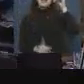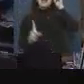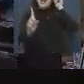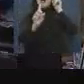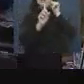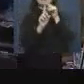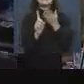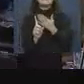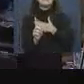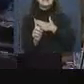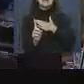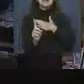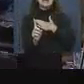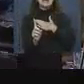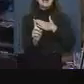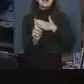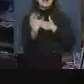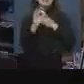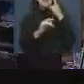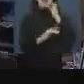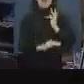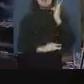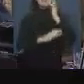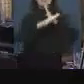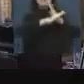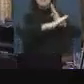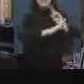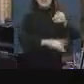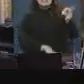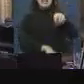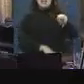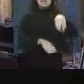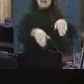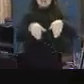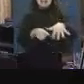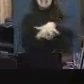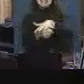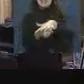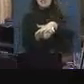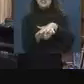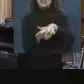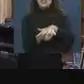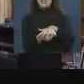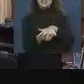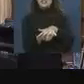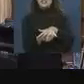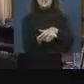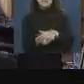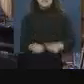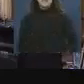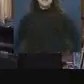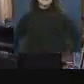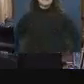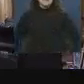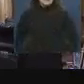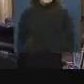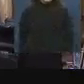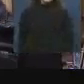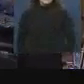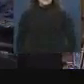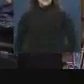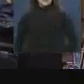línea justamente contraria de evitar que esto siga ocurriendo no puedo terminar mi intervención señor